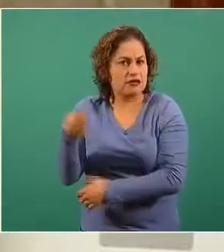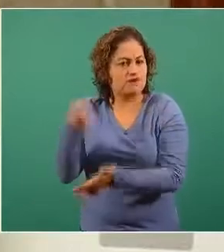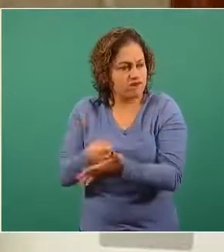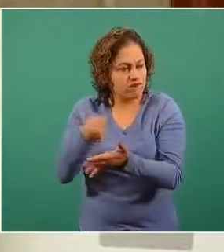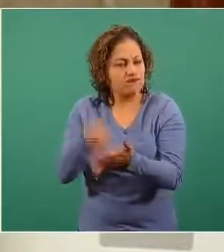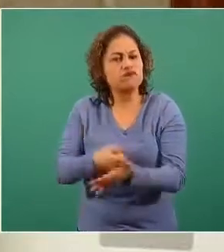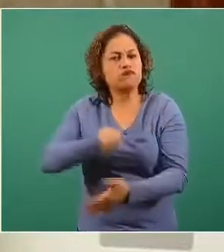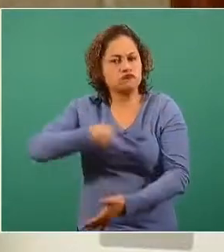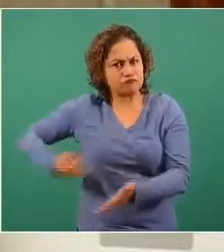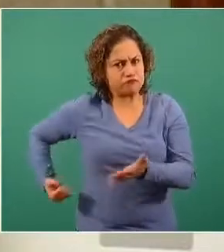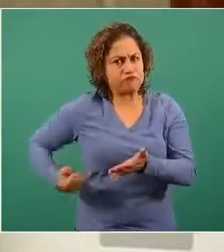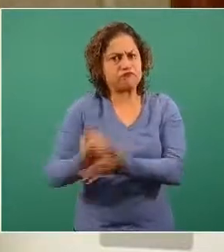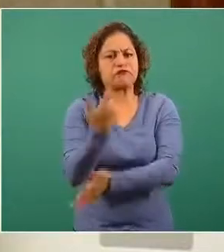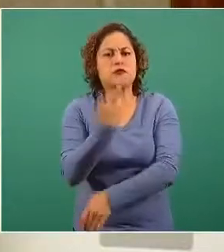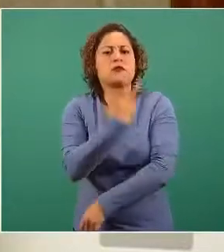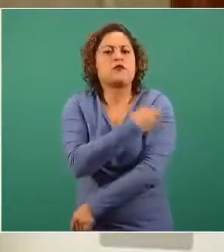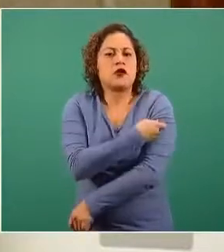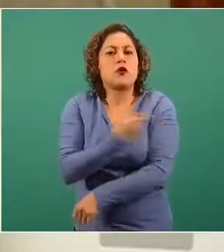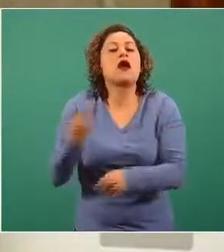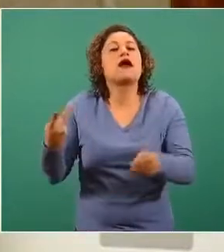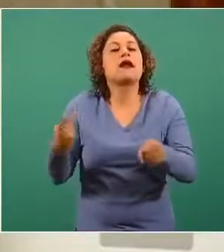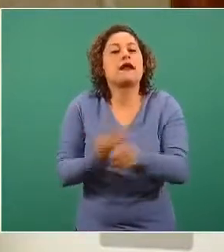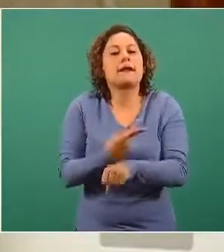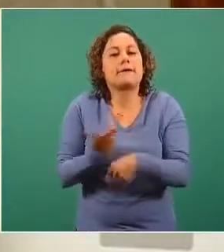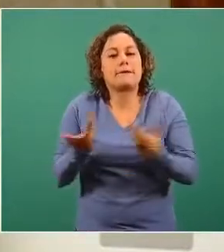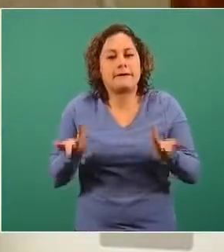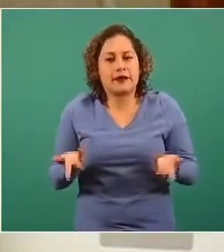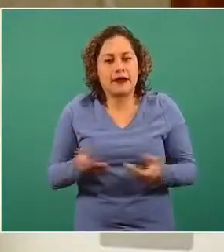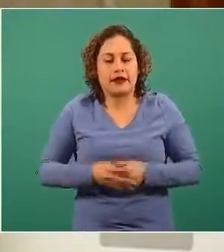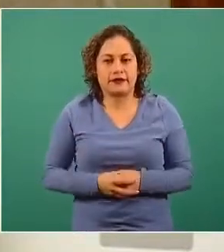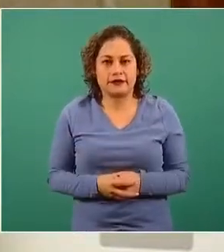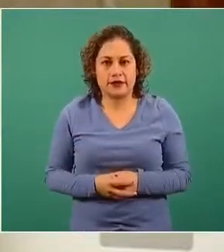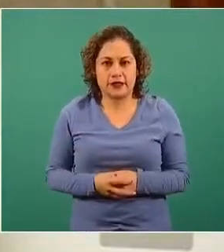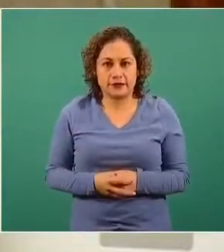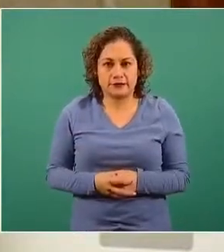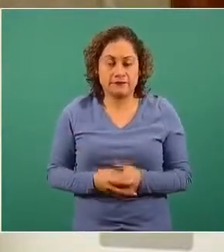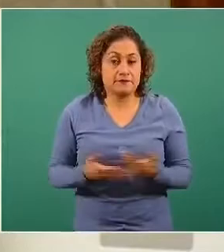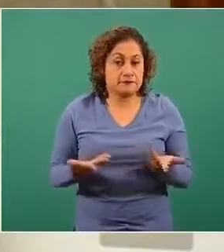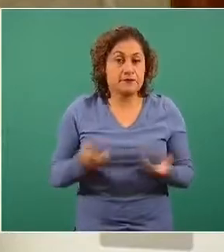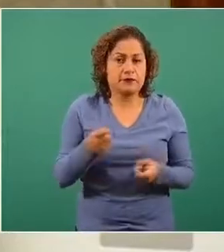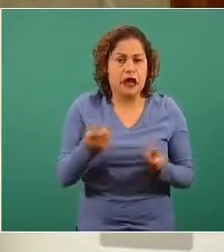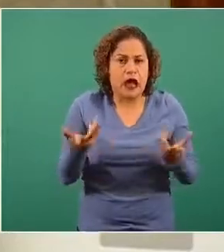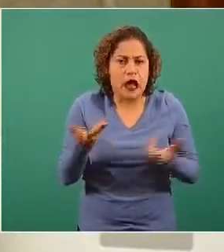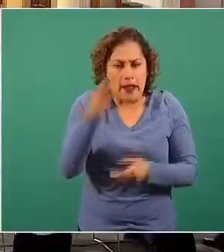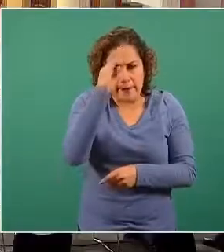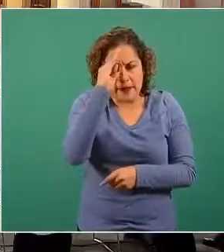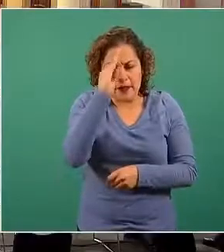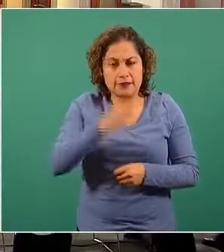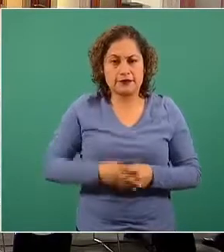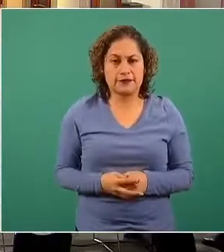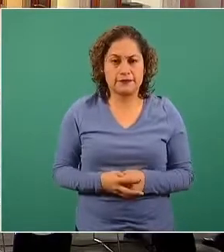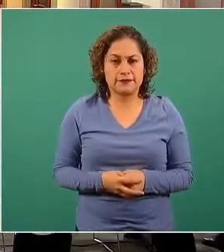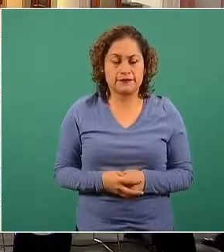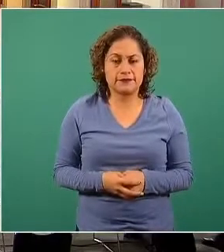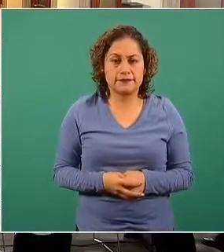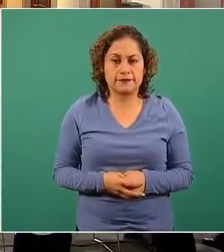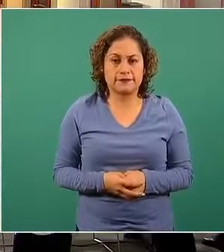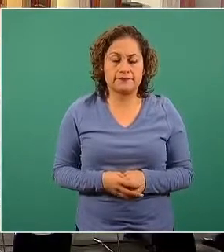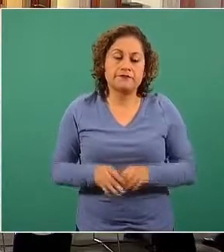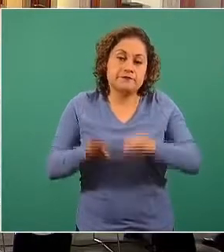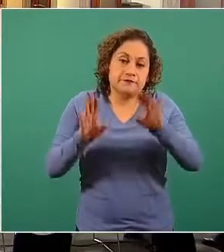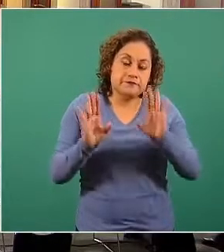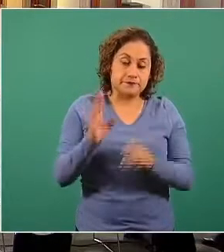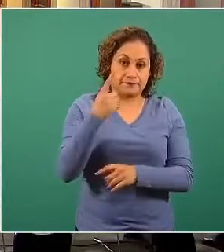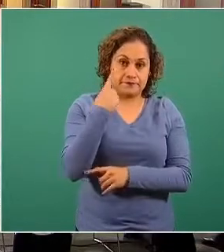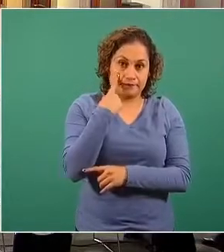fuerza, ¿ahí qué se podría hacer o qué se planea hacer? Bueno, el